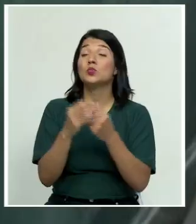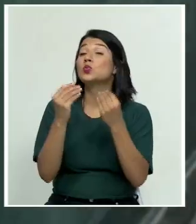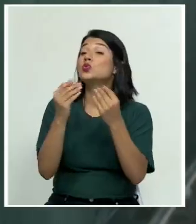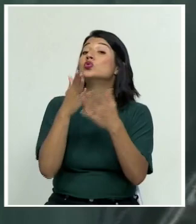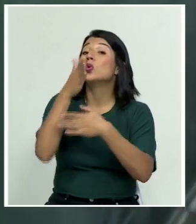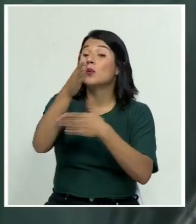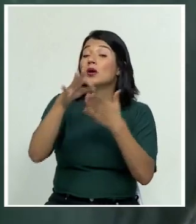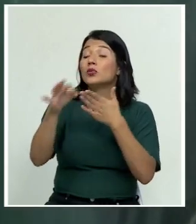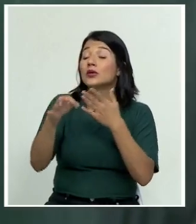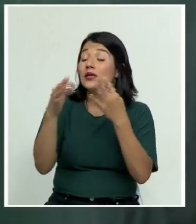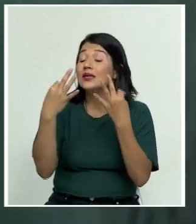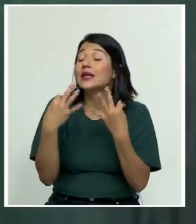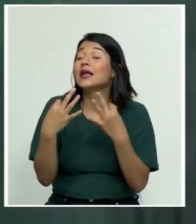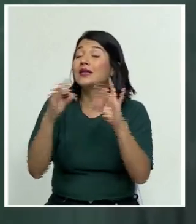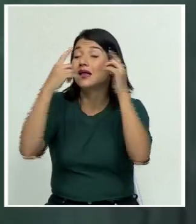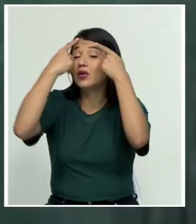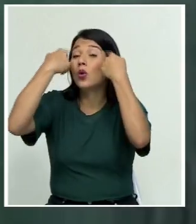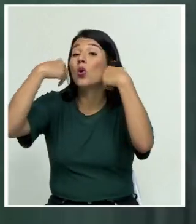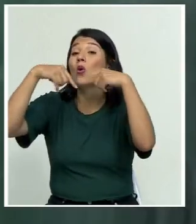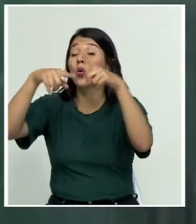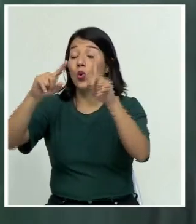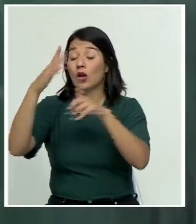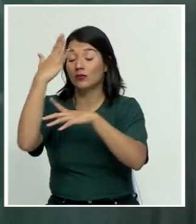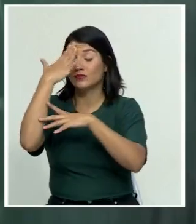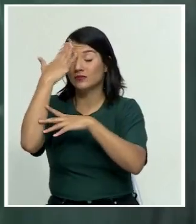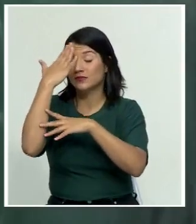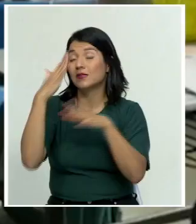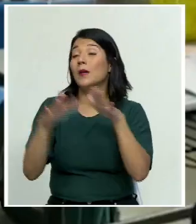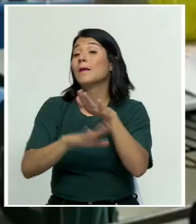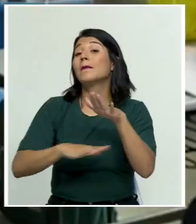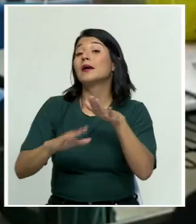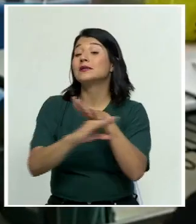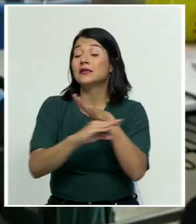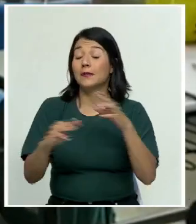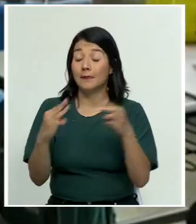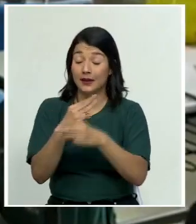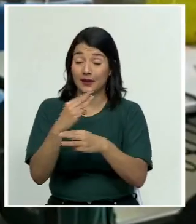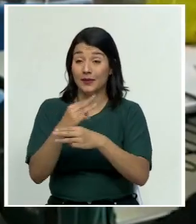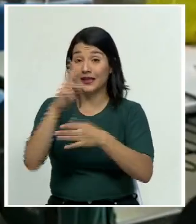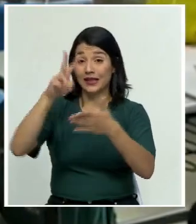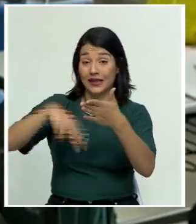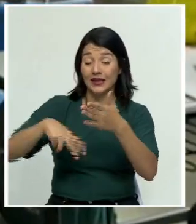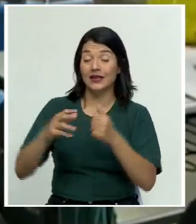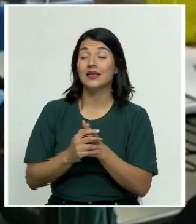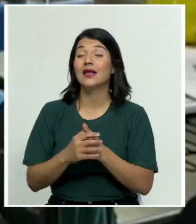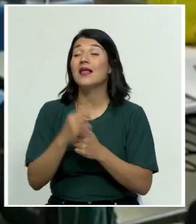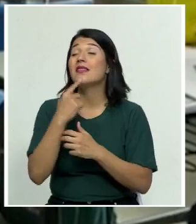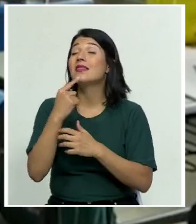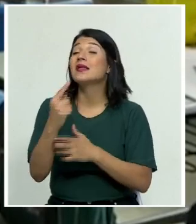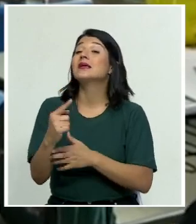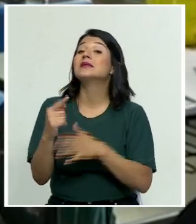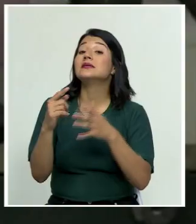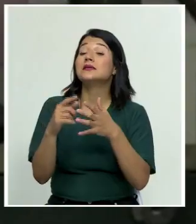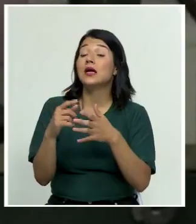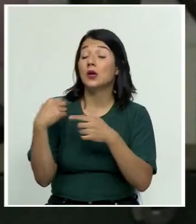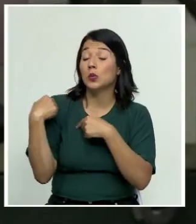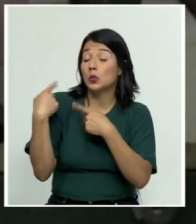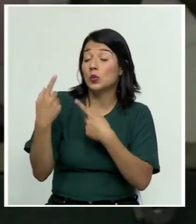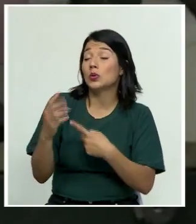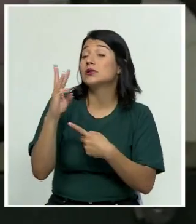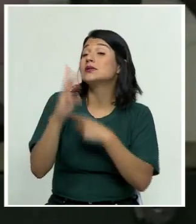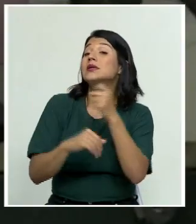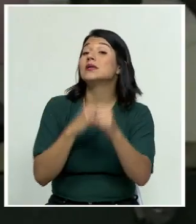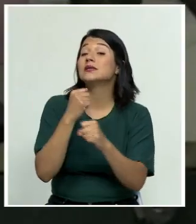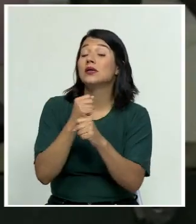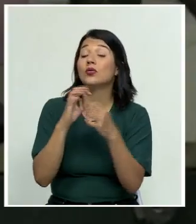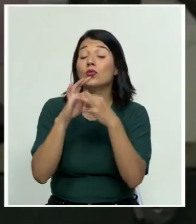competencia mínimo, especialmente en matemáticas y lectura. Según la funcionaria, el aumento en los últimos 6 años está relacionado con